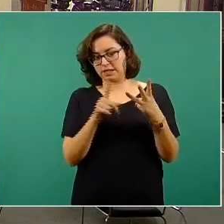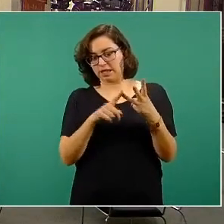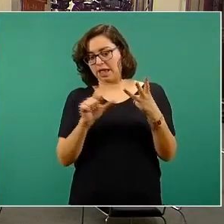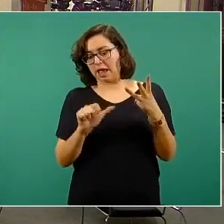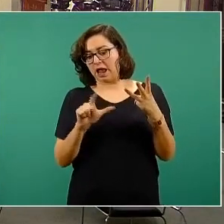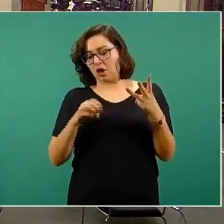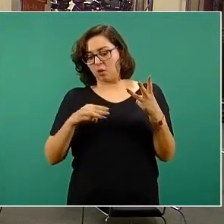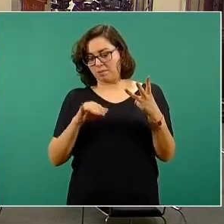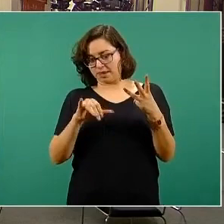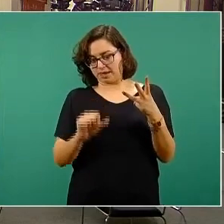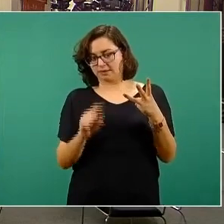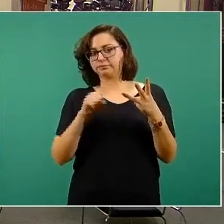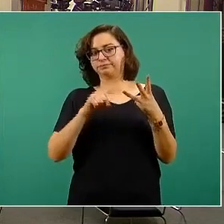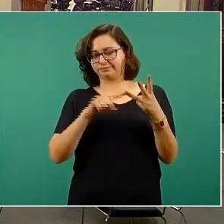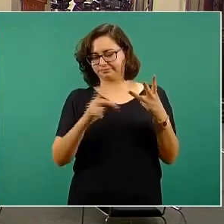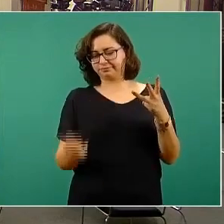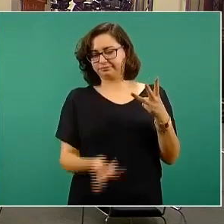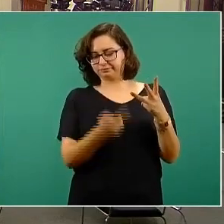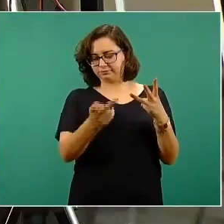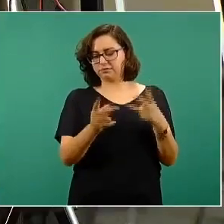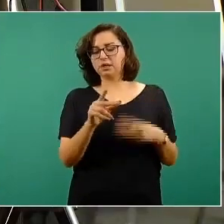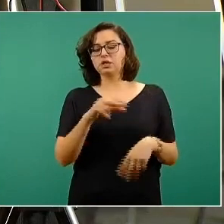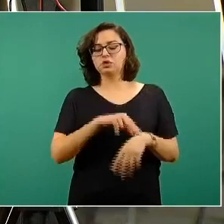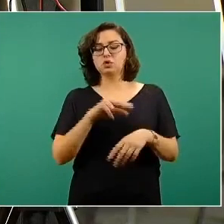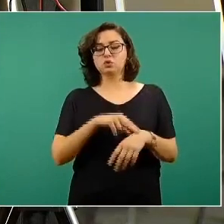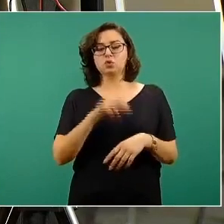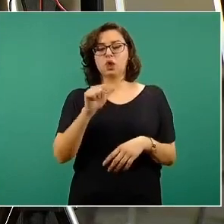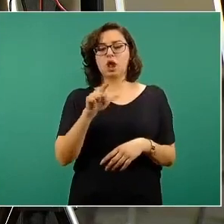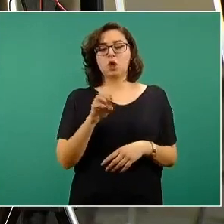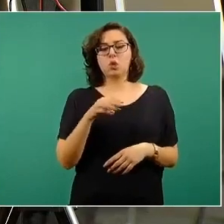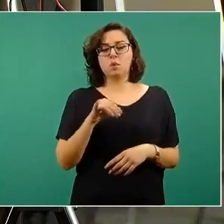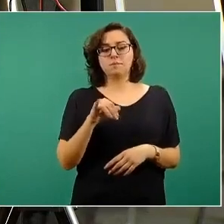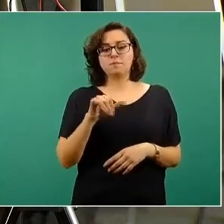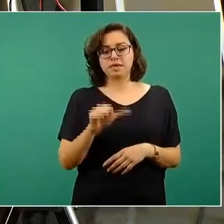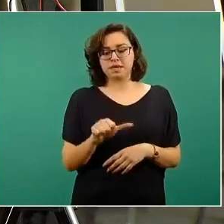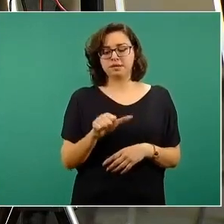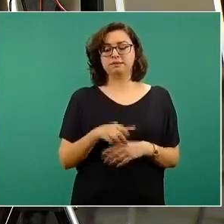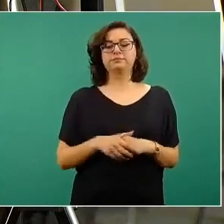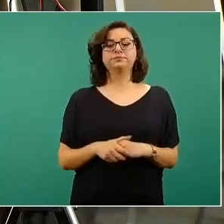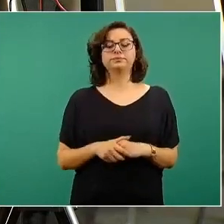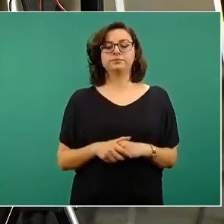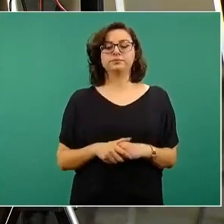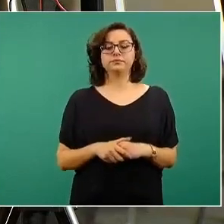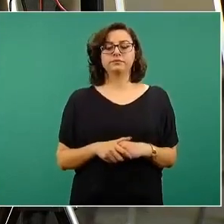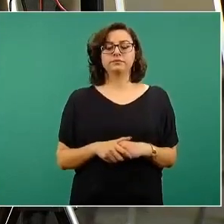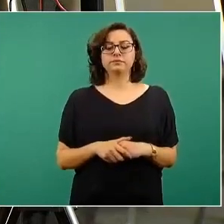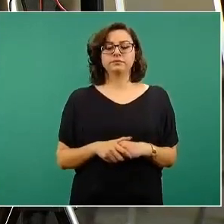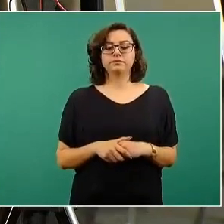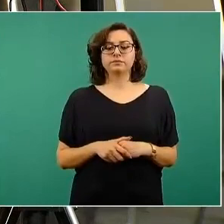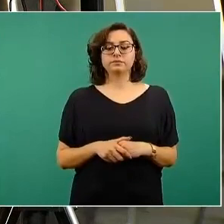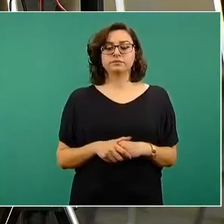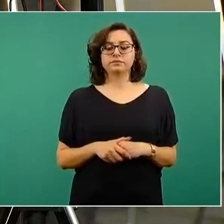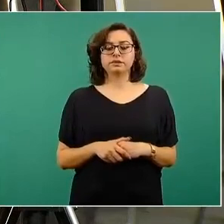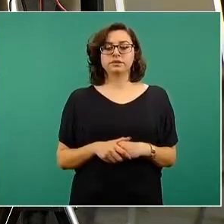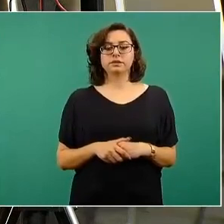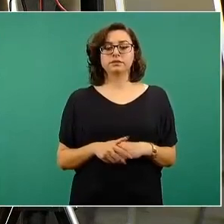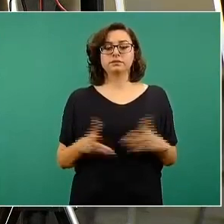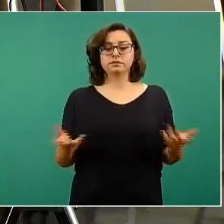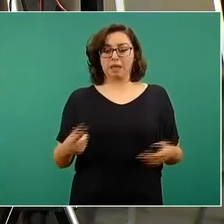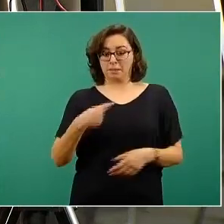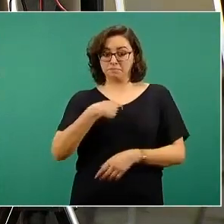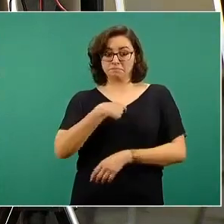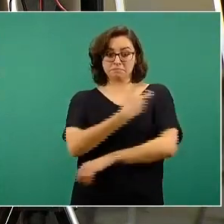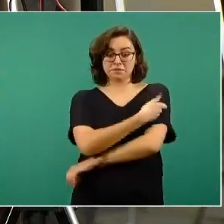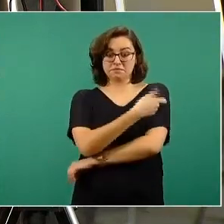Doctor Alomía, quisiera saber si ya se conoce el tiempo en el que nos van a, digo, a mí todavía no me